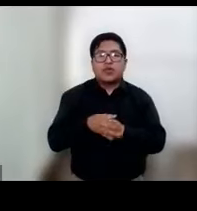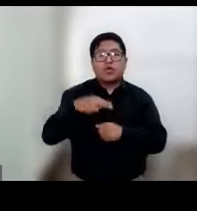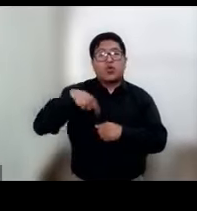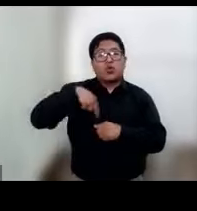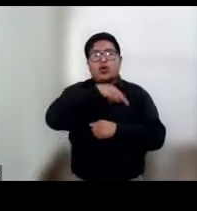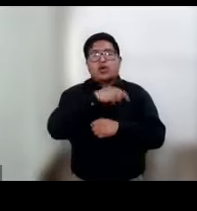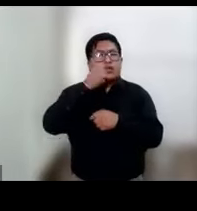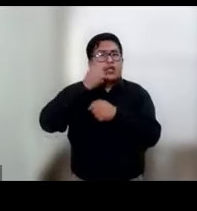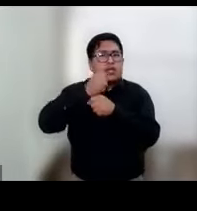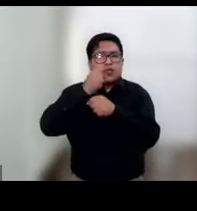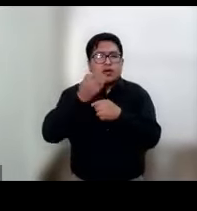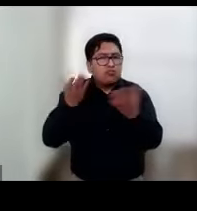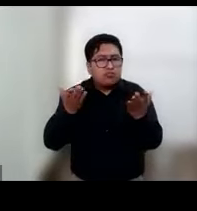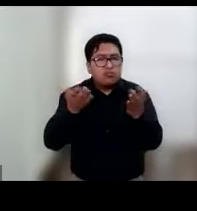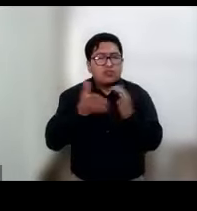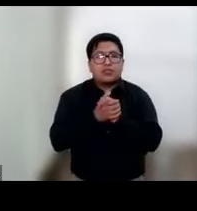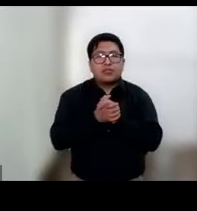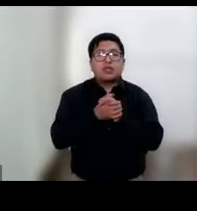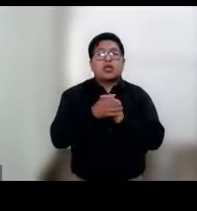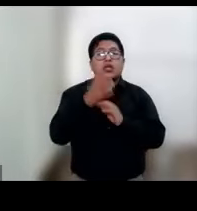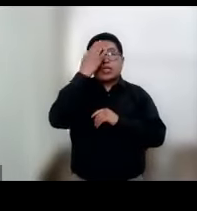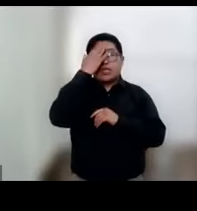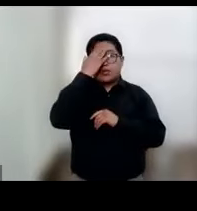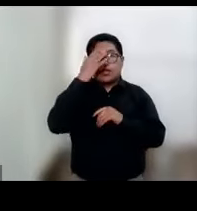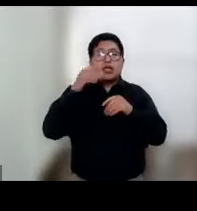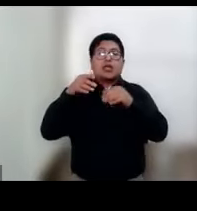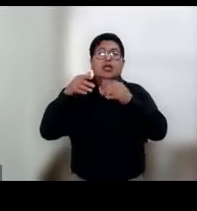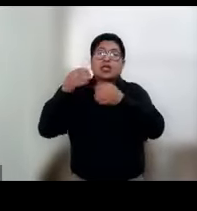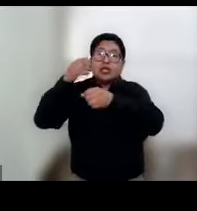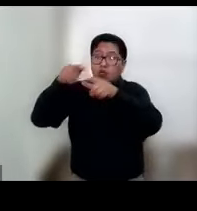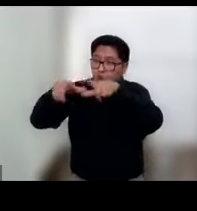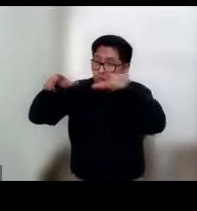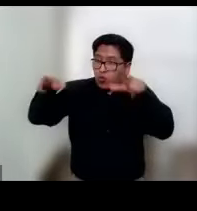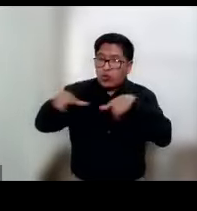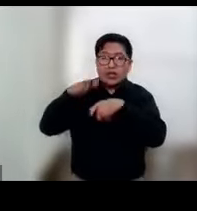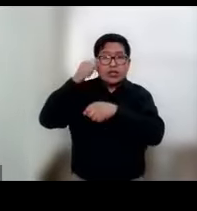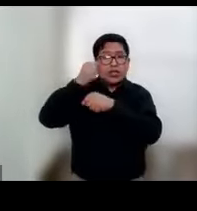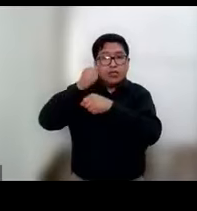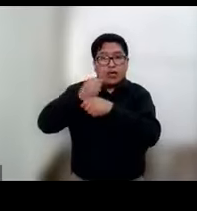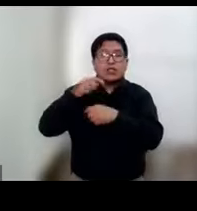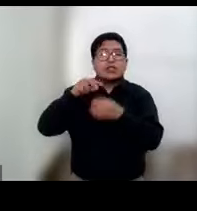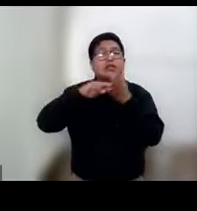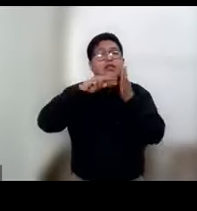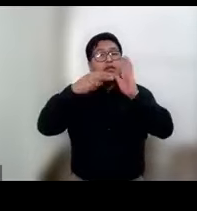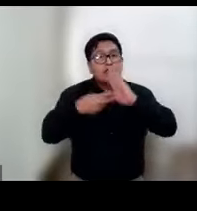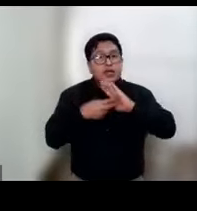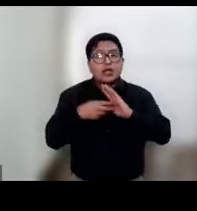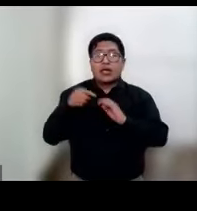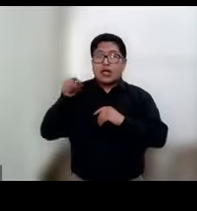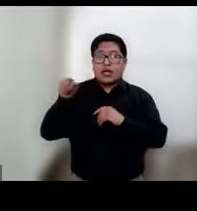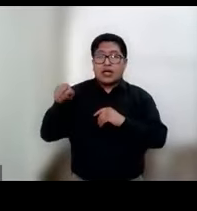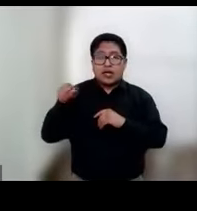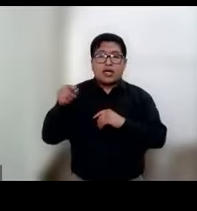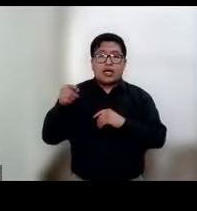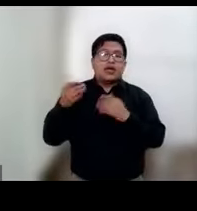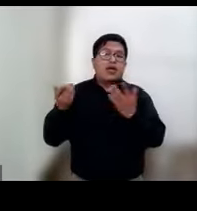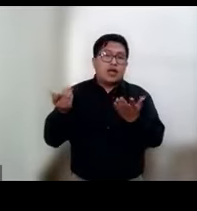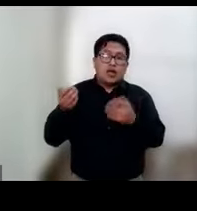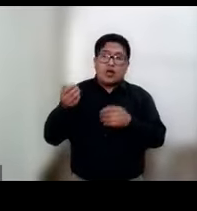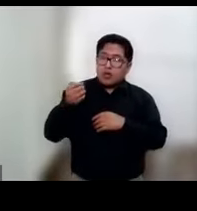básicamente en aquellos espacios laborales donde el trabajador o la cazadora desempeña su actividad por cuenta